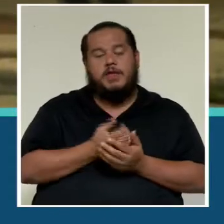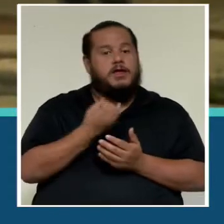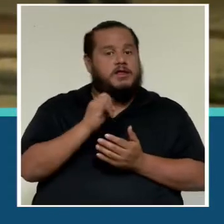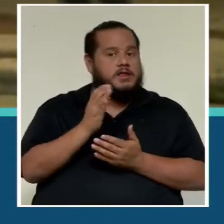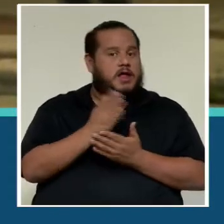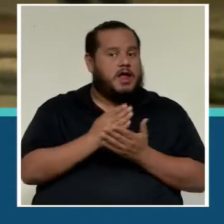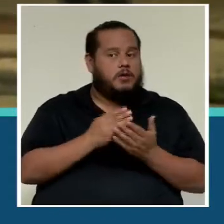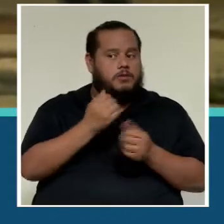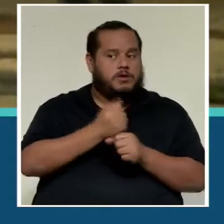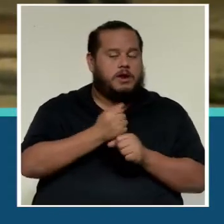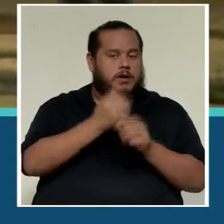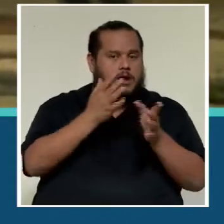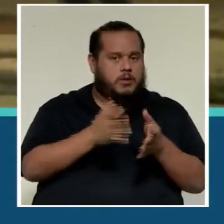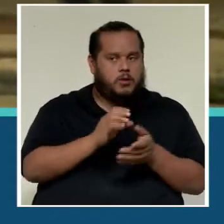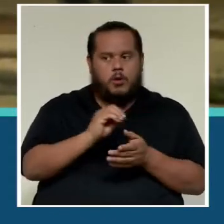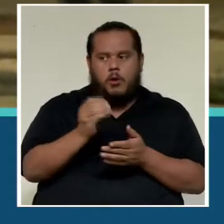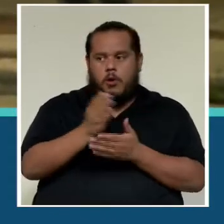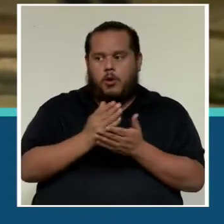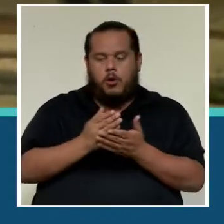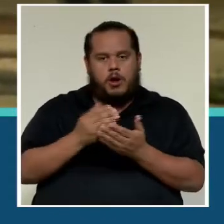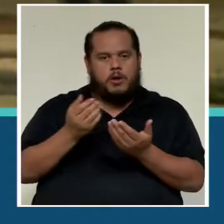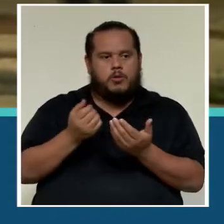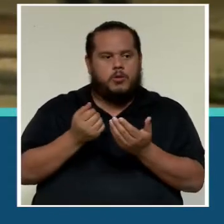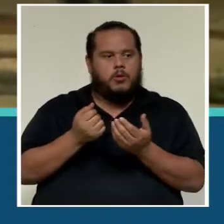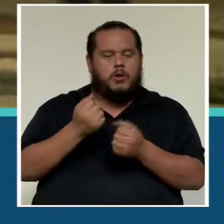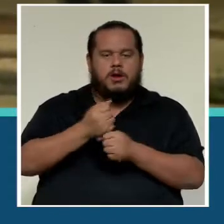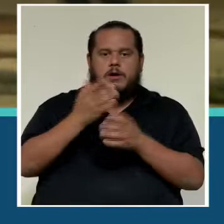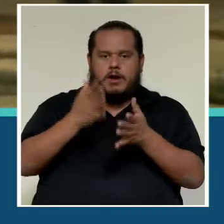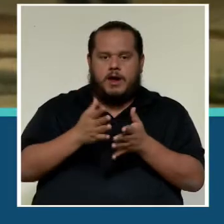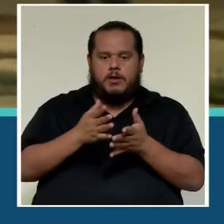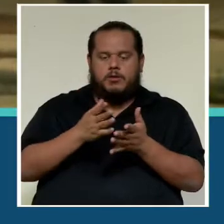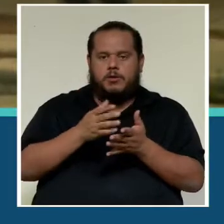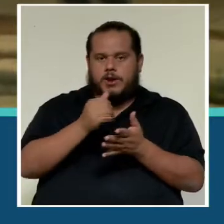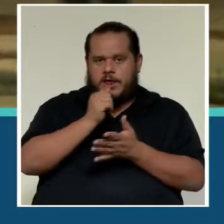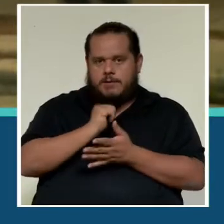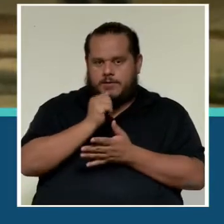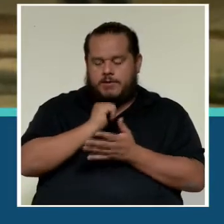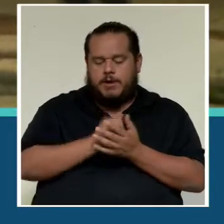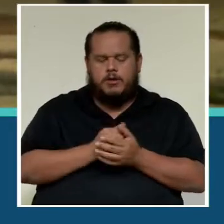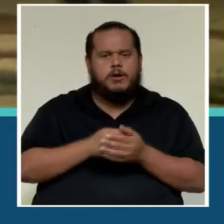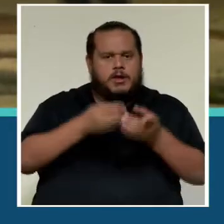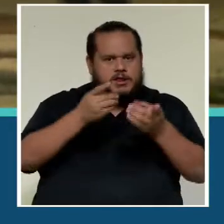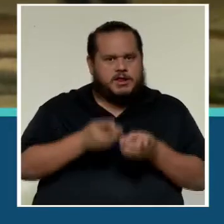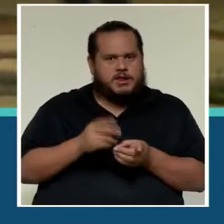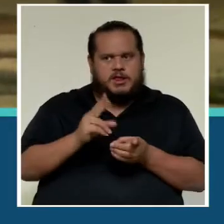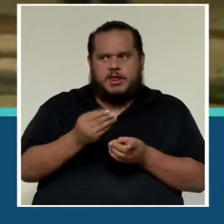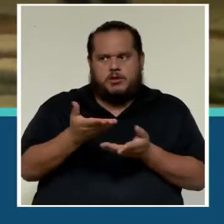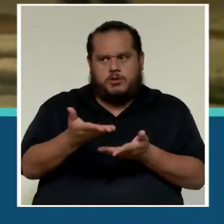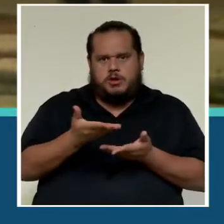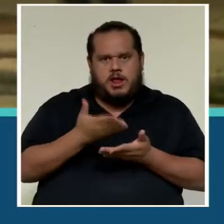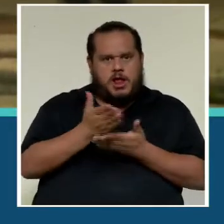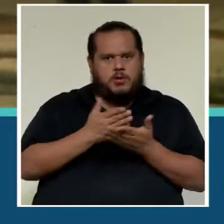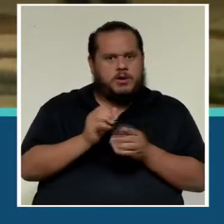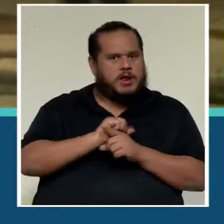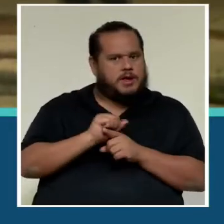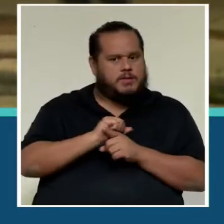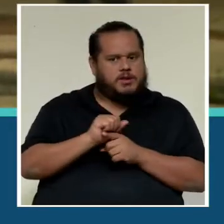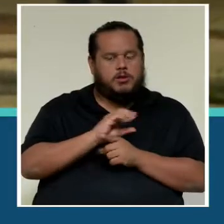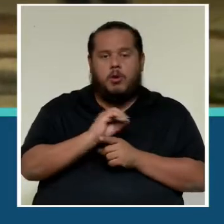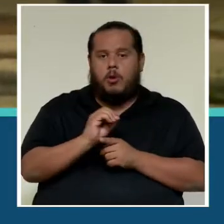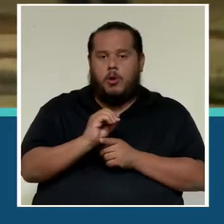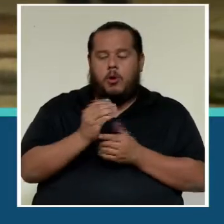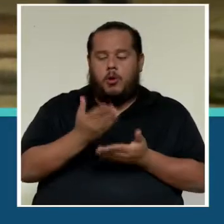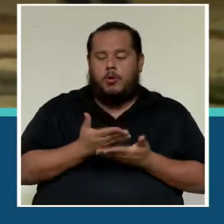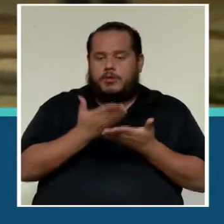algún funcionario o algún empleado del sector privado pues decide no recibir algún tipo de capacitación o inclusive